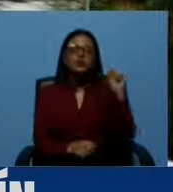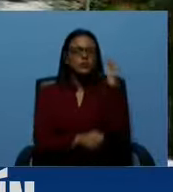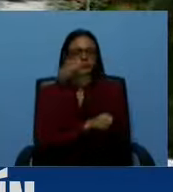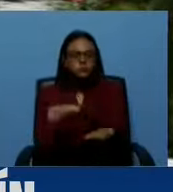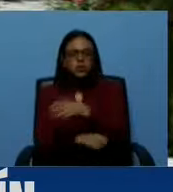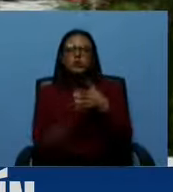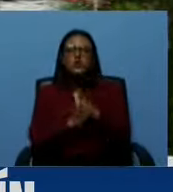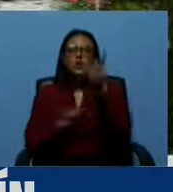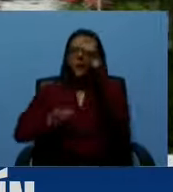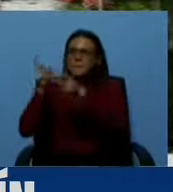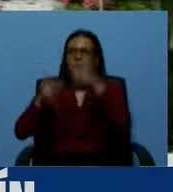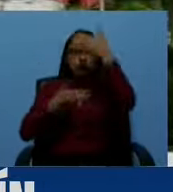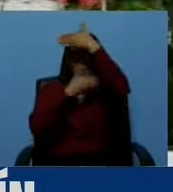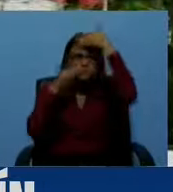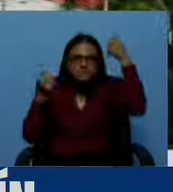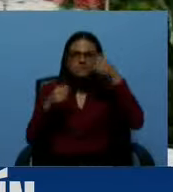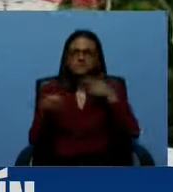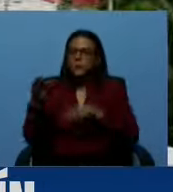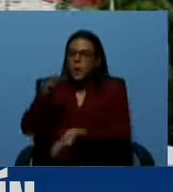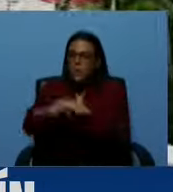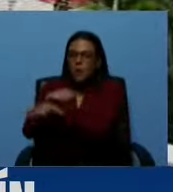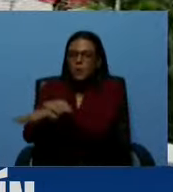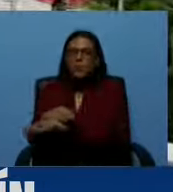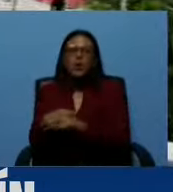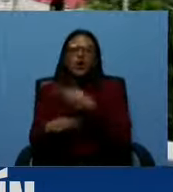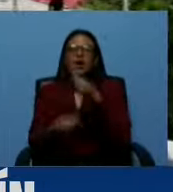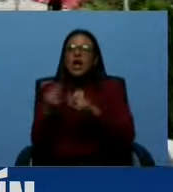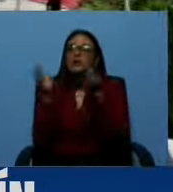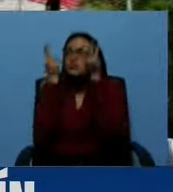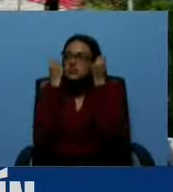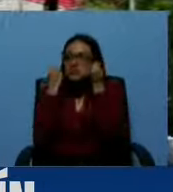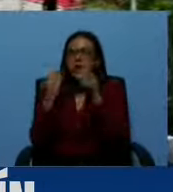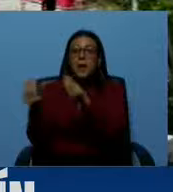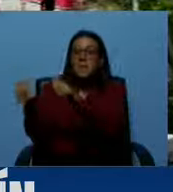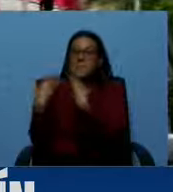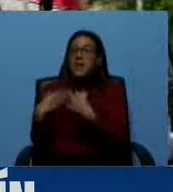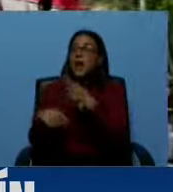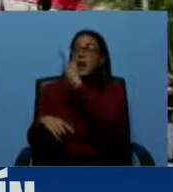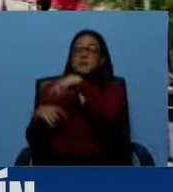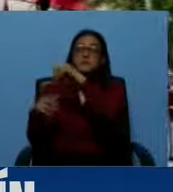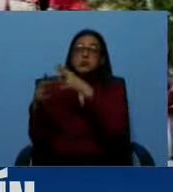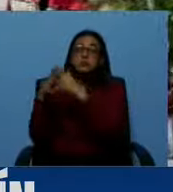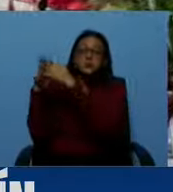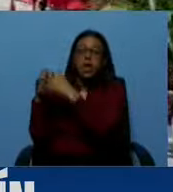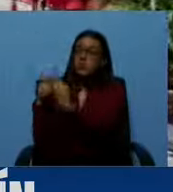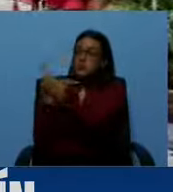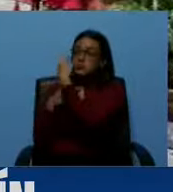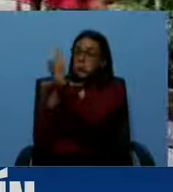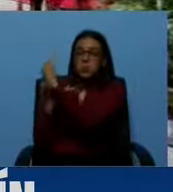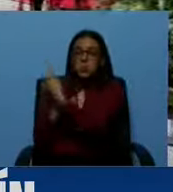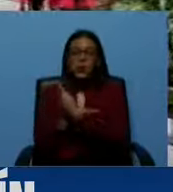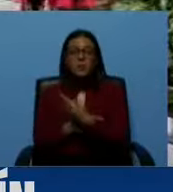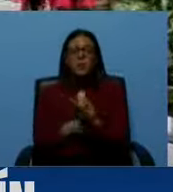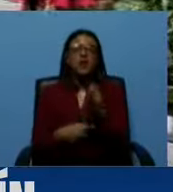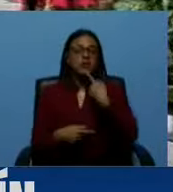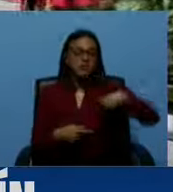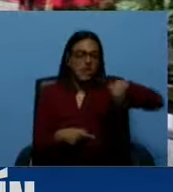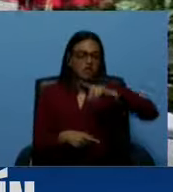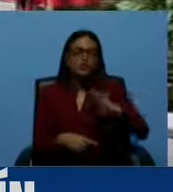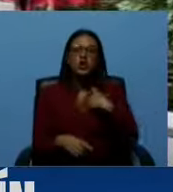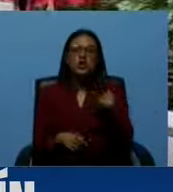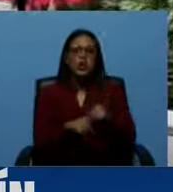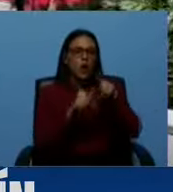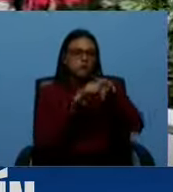sicarios de gobiernos, bueno, sumisos a órdenes imperiales, que han puesto en entredicho la soberanía de sus